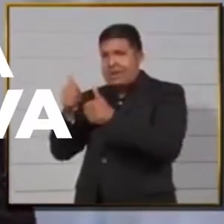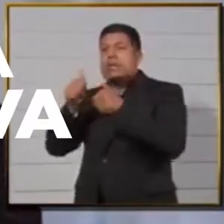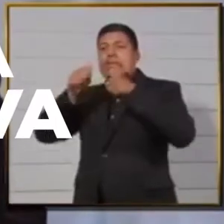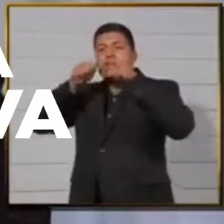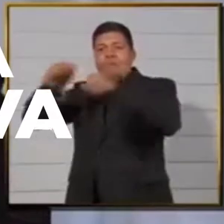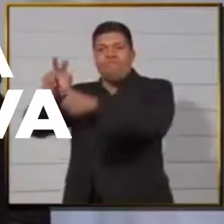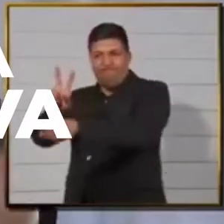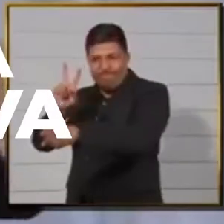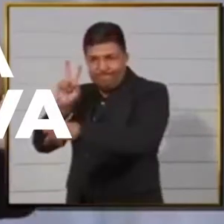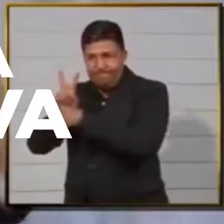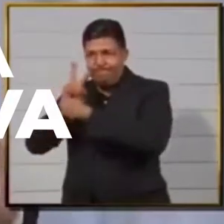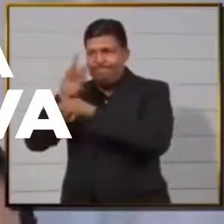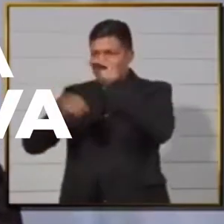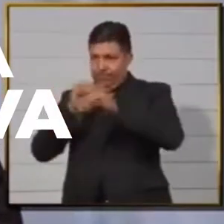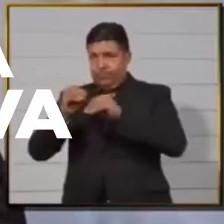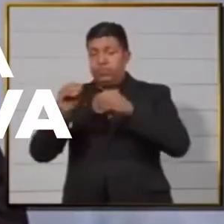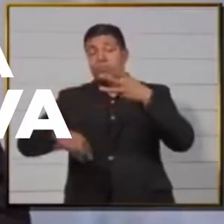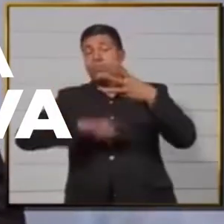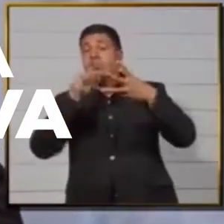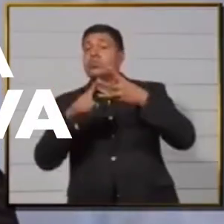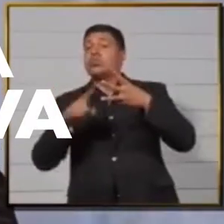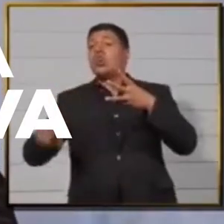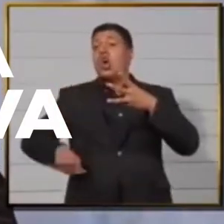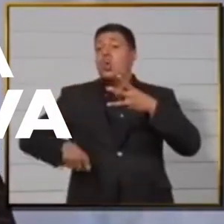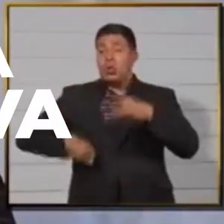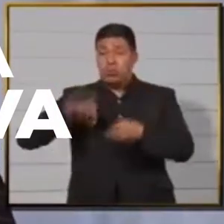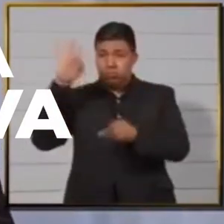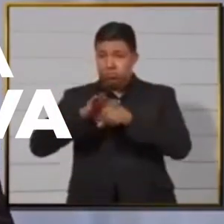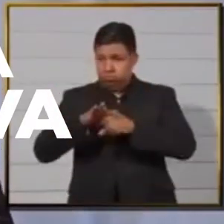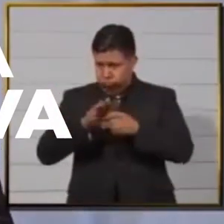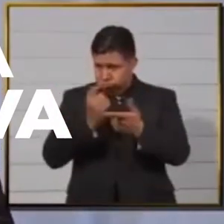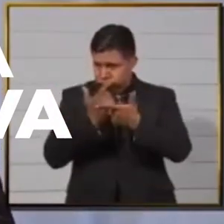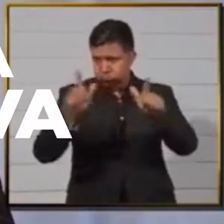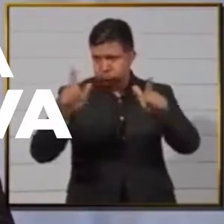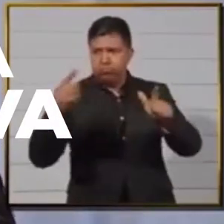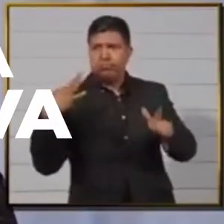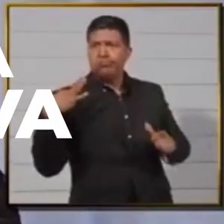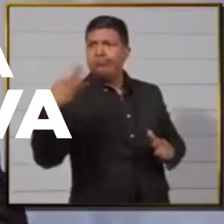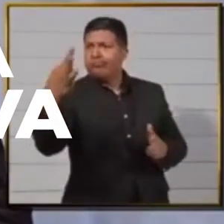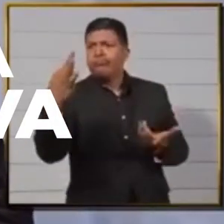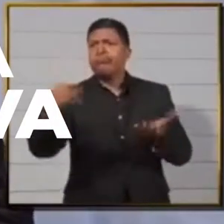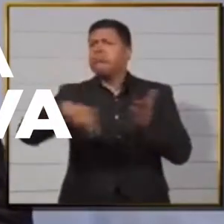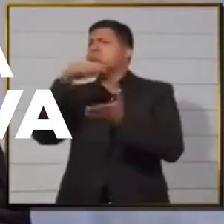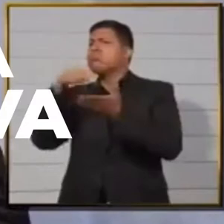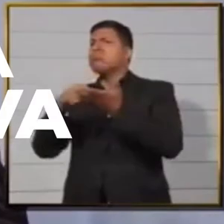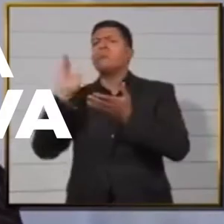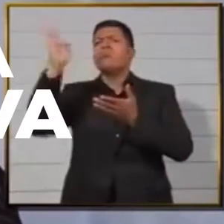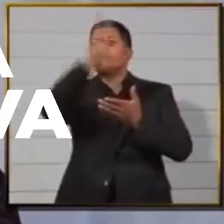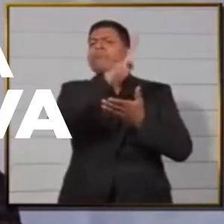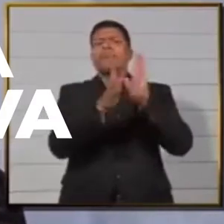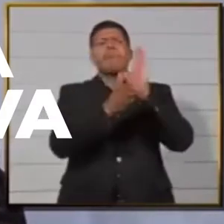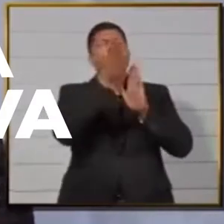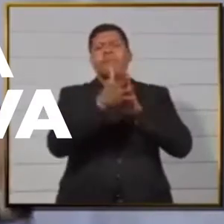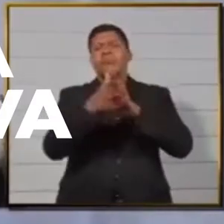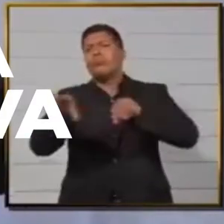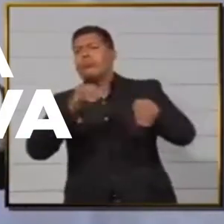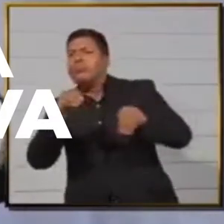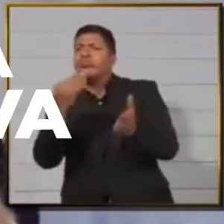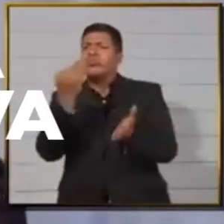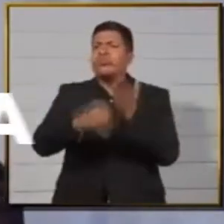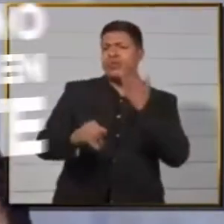un gobierno de democracia participativa para que tú decidas qué obras y acciones se deben realizar en tu colonia